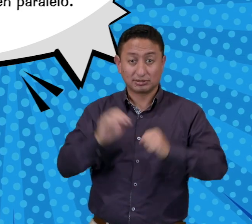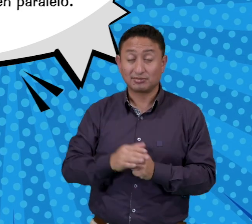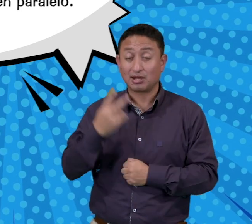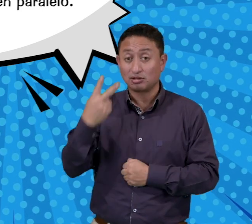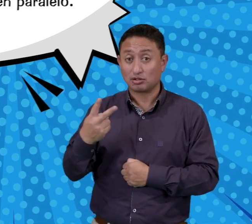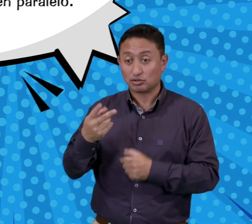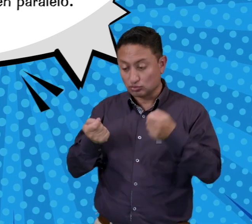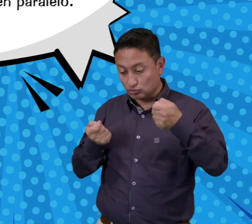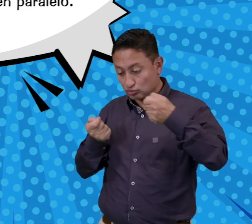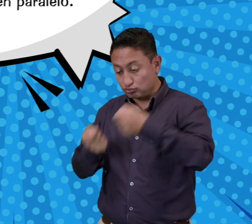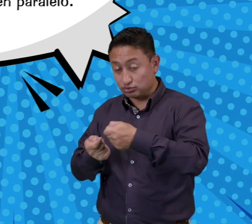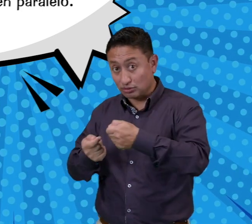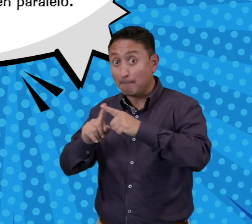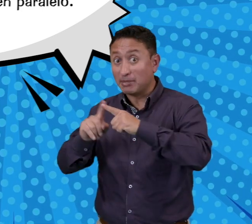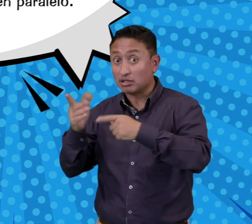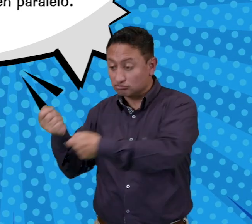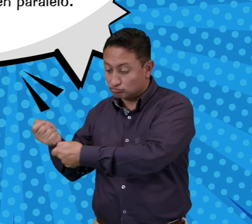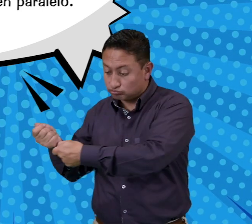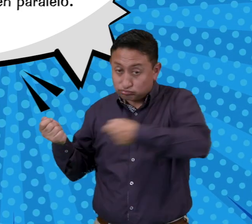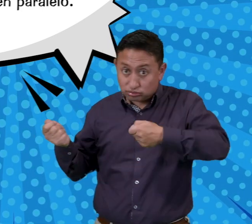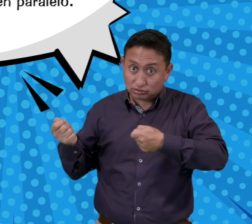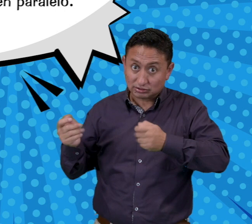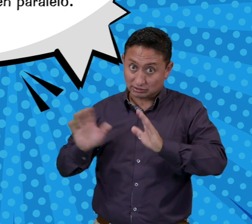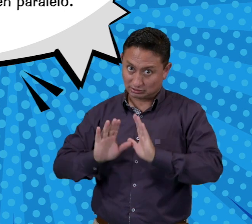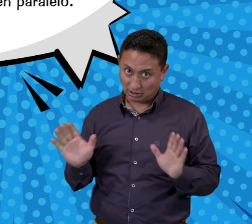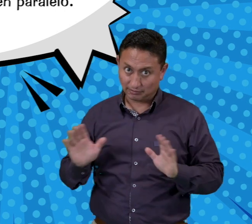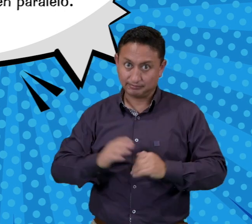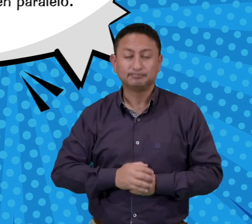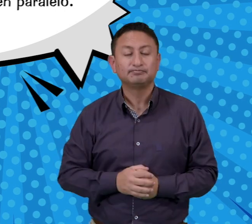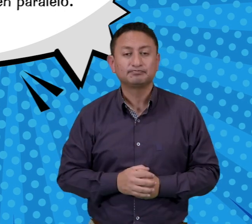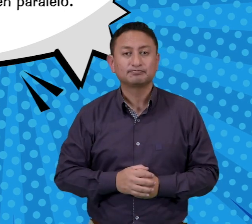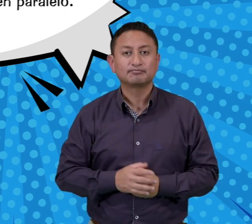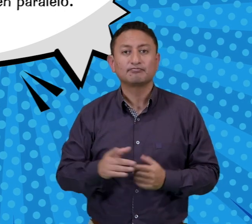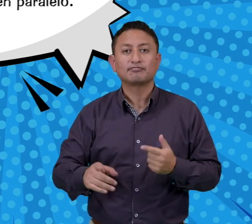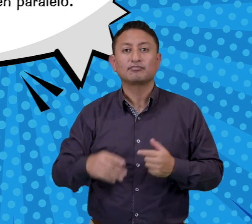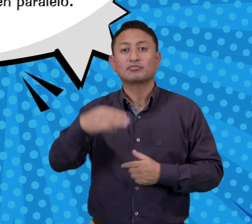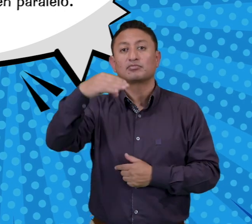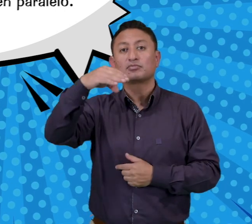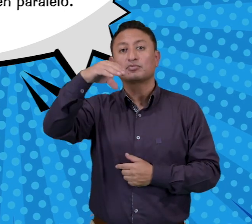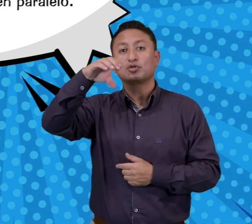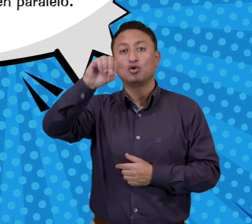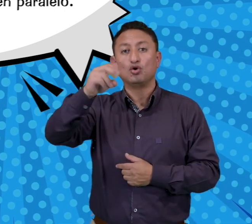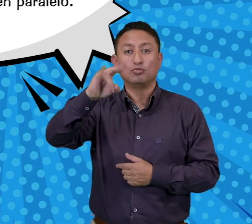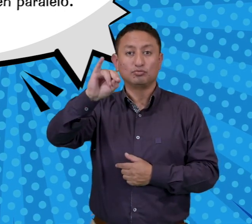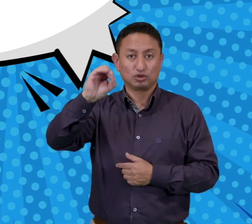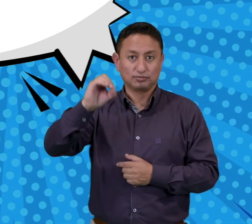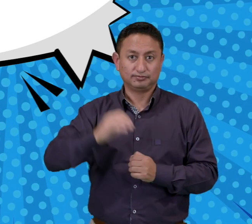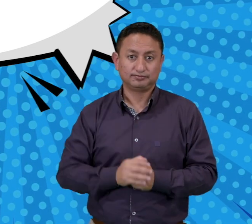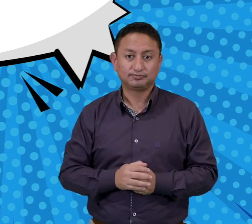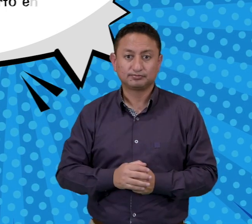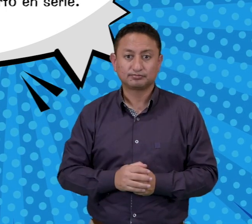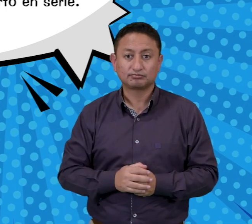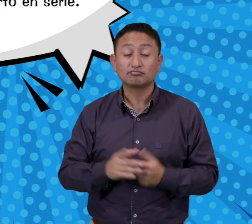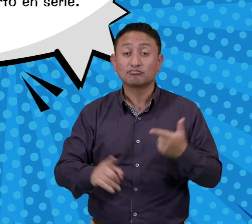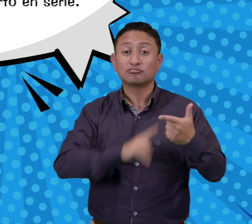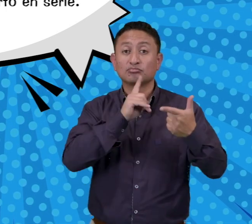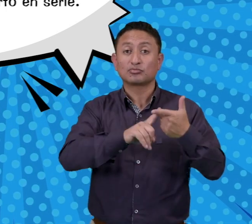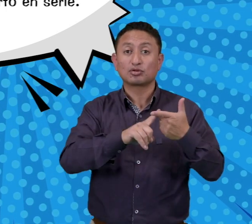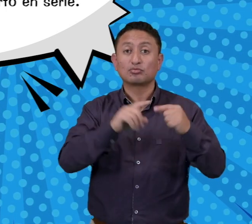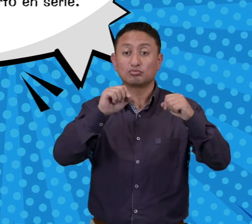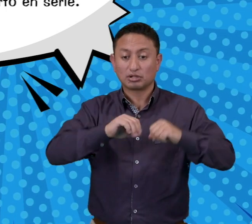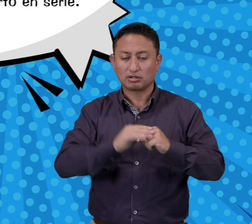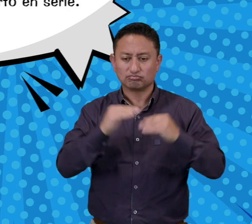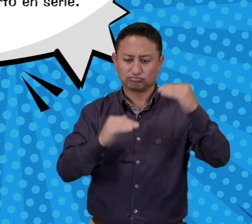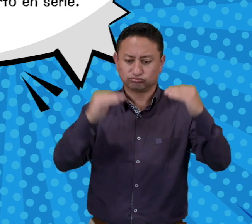circuito cerrado en paralelo, desconectando la fuente de alimentación. La unidad de medida es el ohmio. El instrumento que nos ayuda a medir